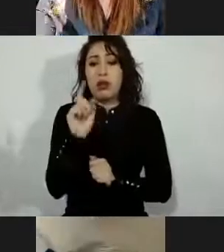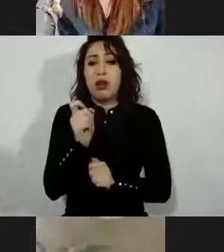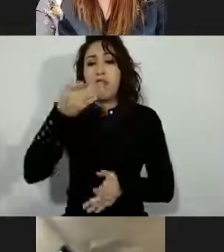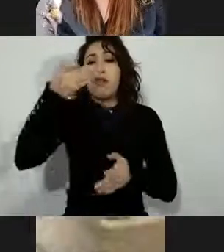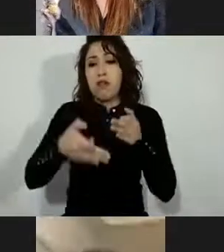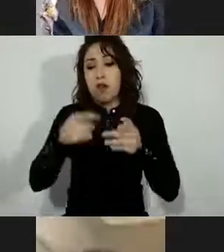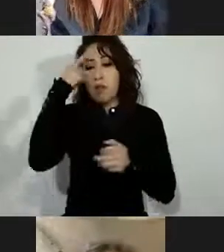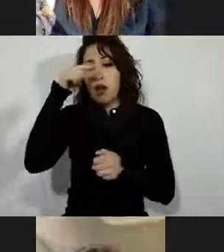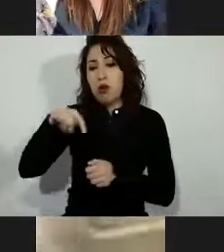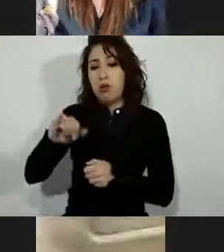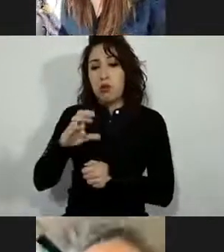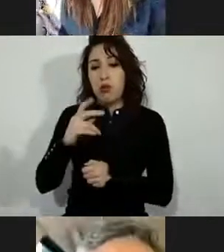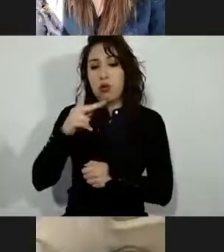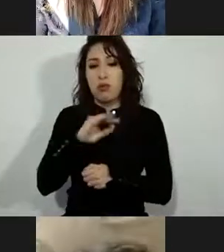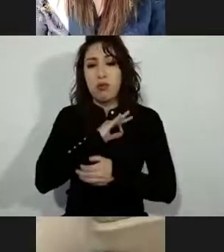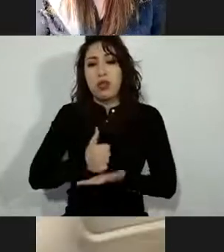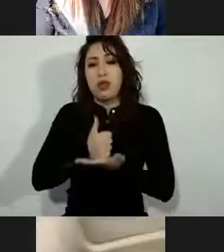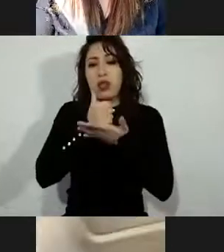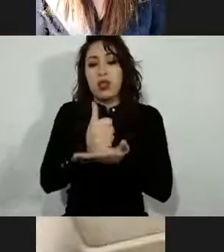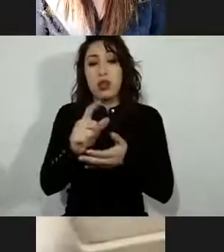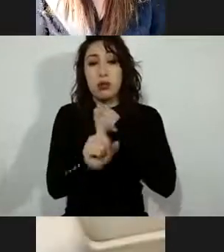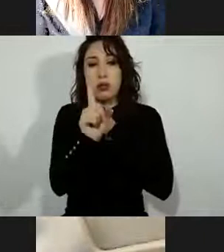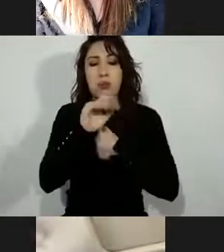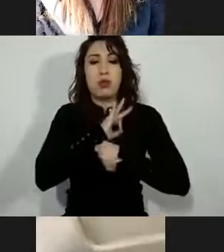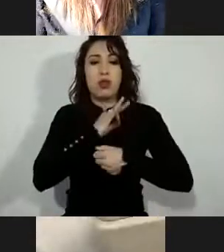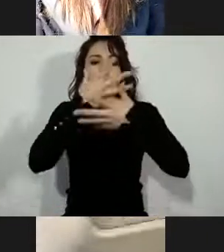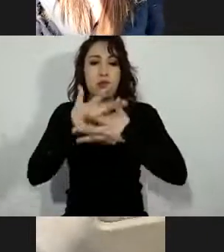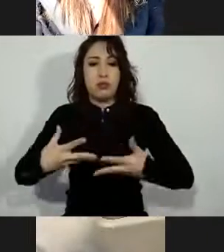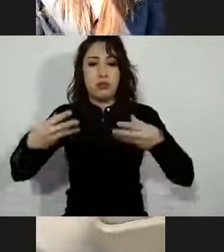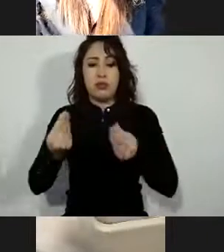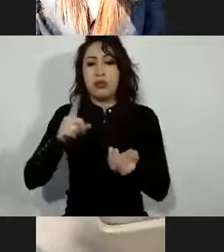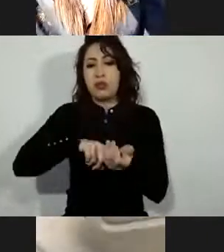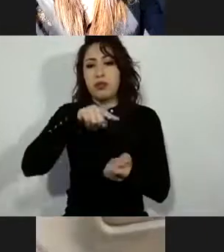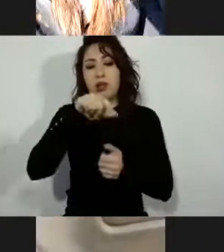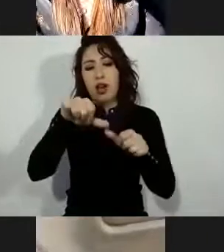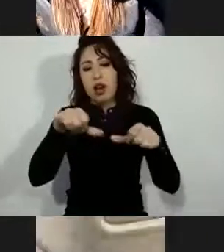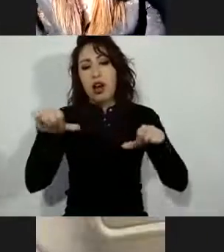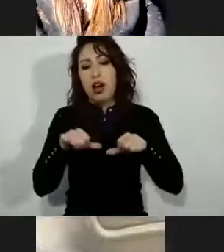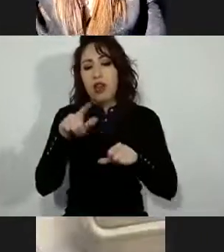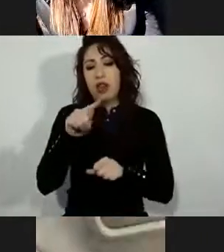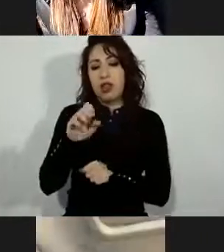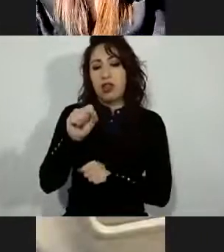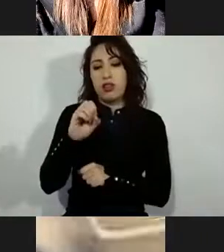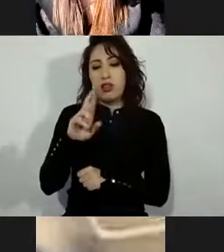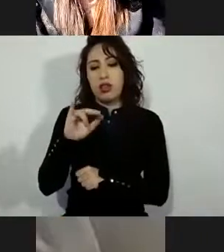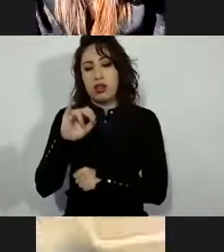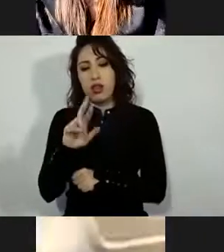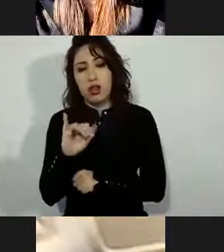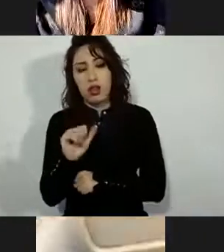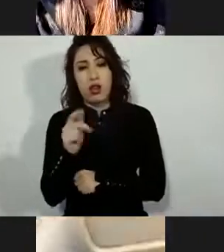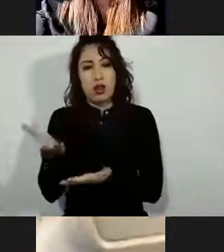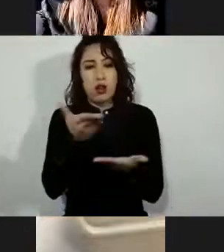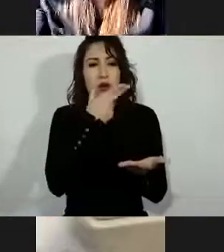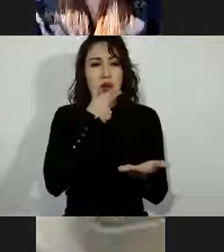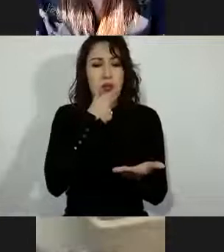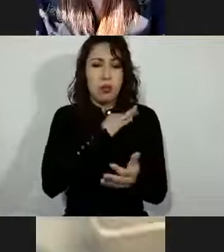coadyuvar a resolver los temas que preocupan al área a su cargo. Si es tan amable, don Francisco Saldaña Liajut. Adelante, por